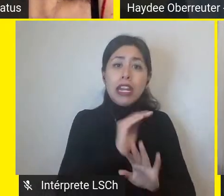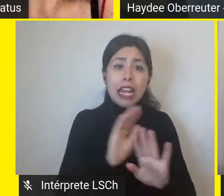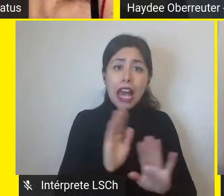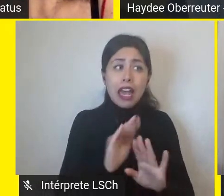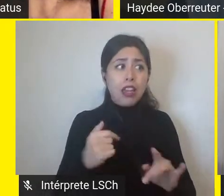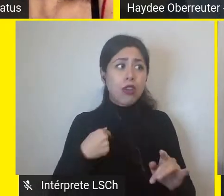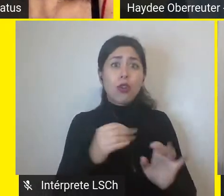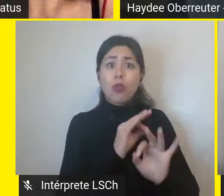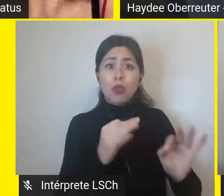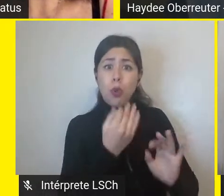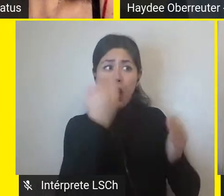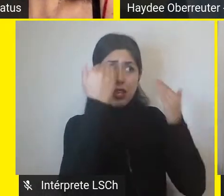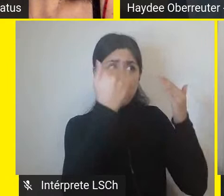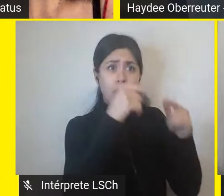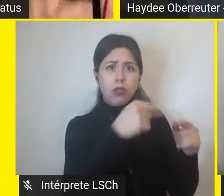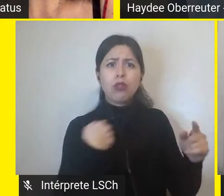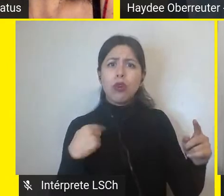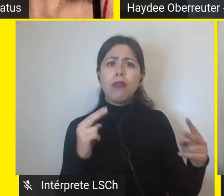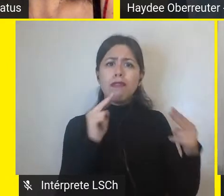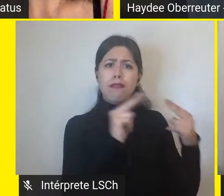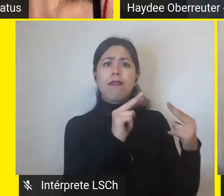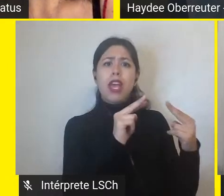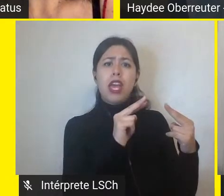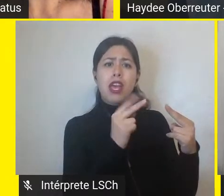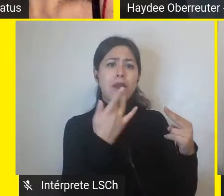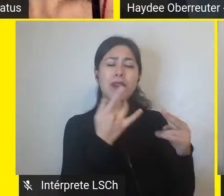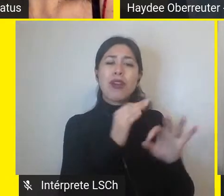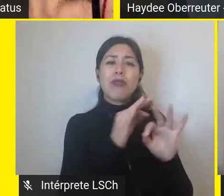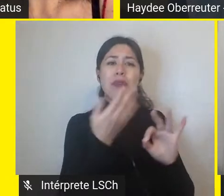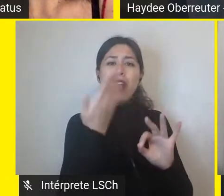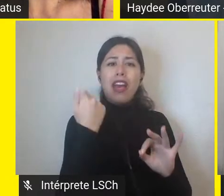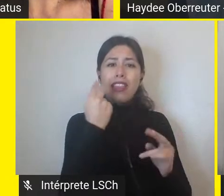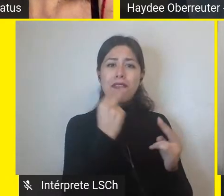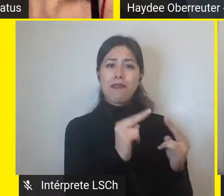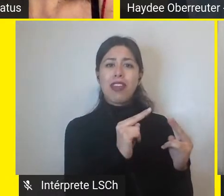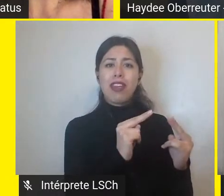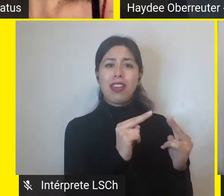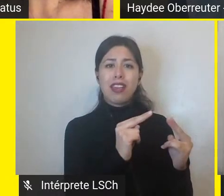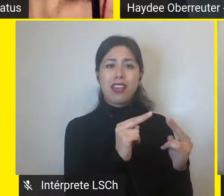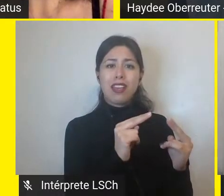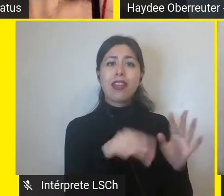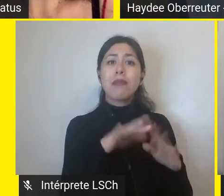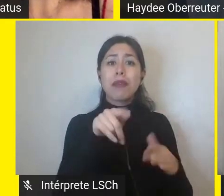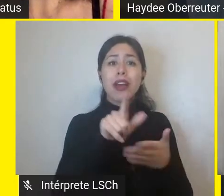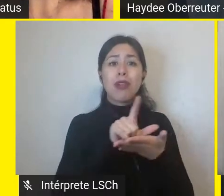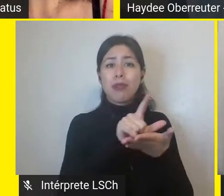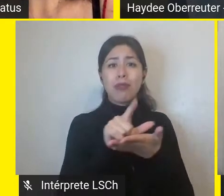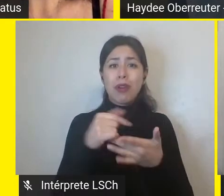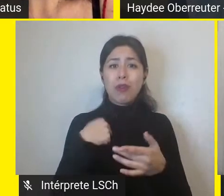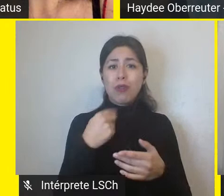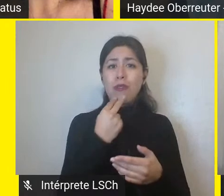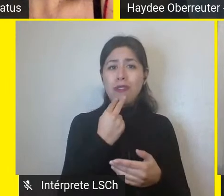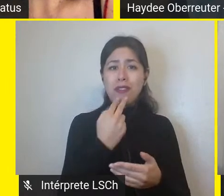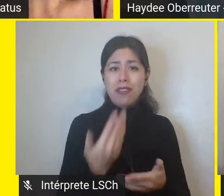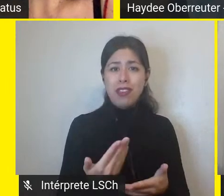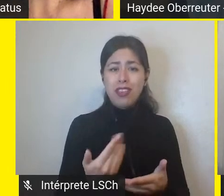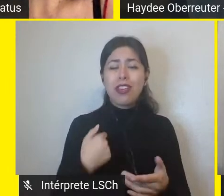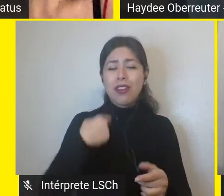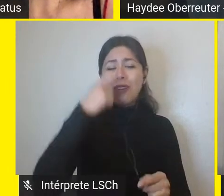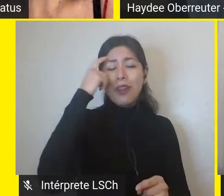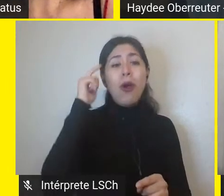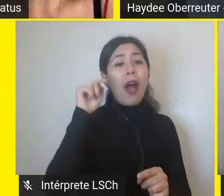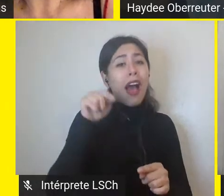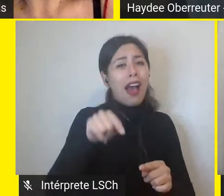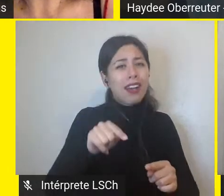ver, porque nunca la vi, sobre todo en este tipo de lugares donde uno vive. Me parece que por ahí está tejiéndose el